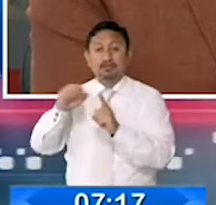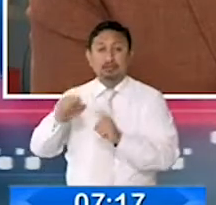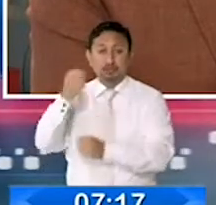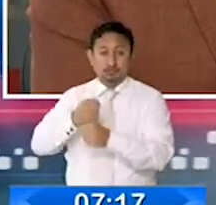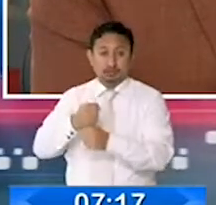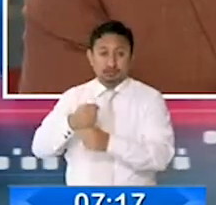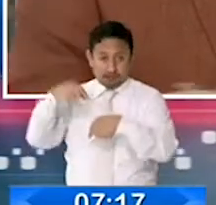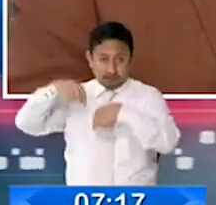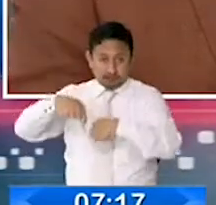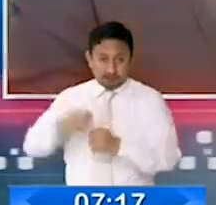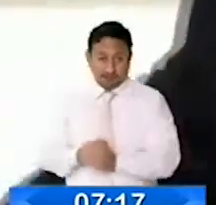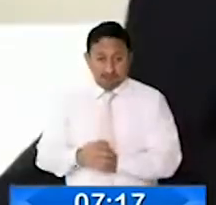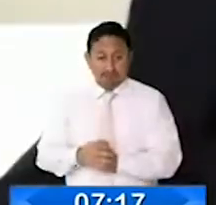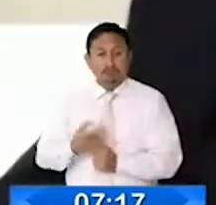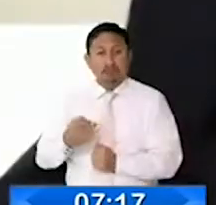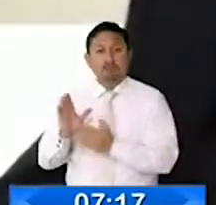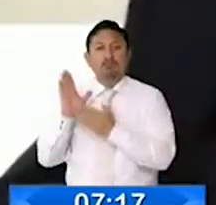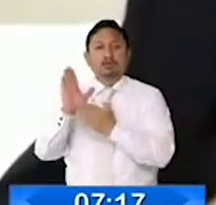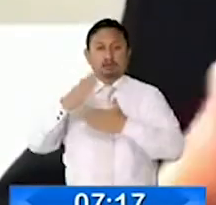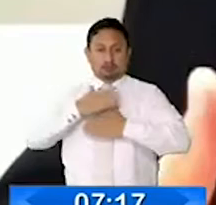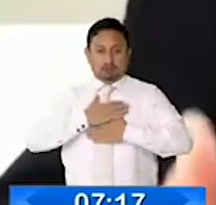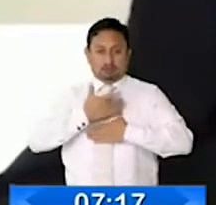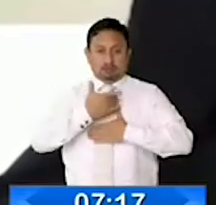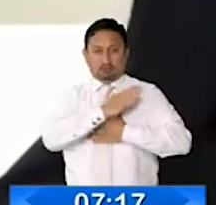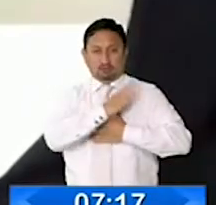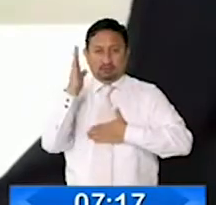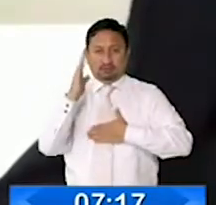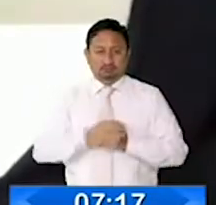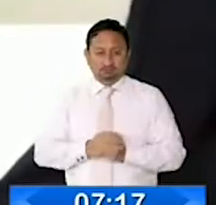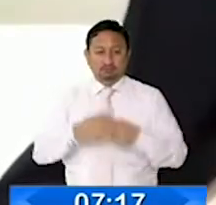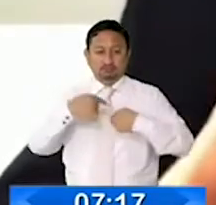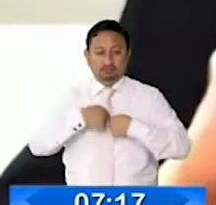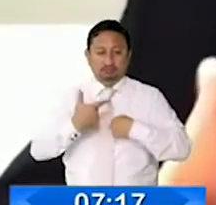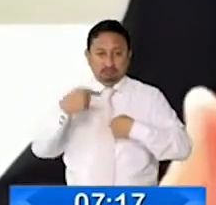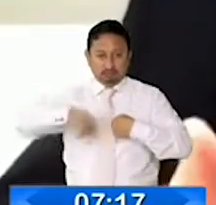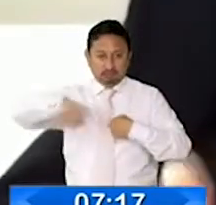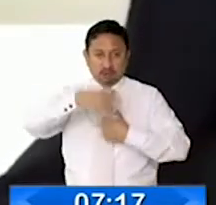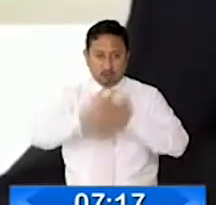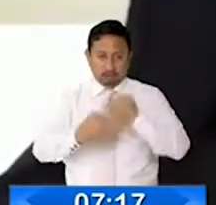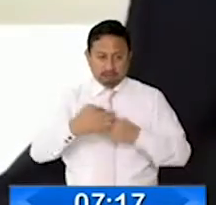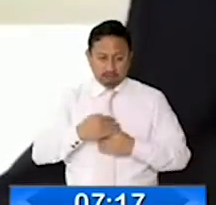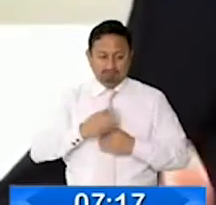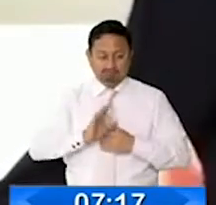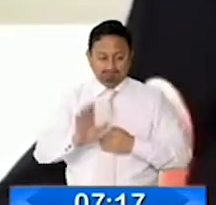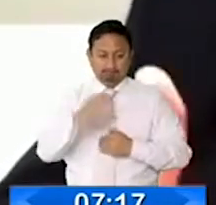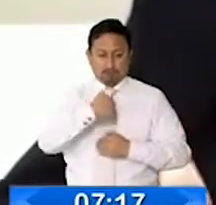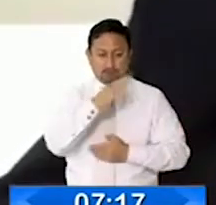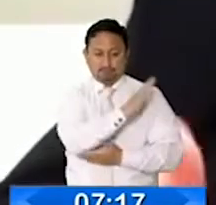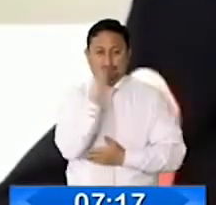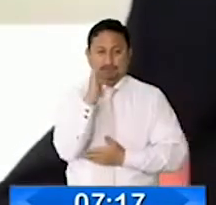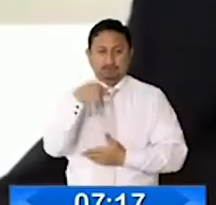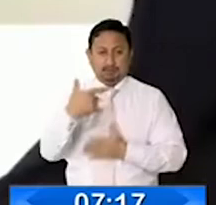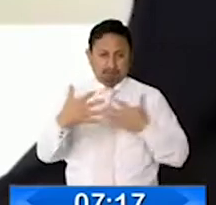justicia, evidenciando nuestra independencia, nuestra imparcialidad y nuestra